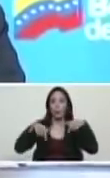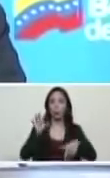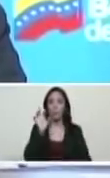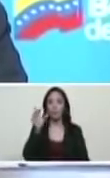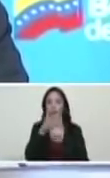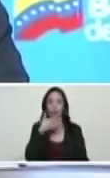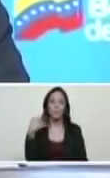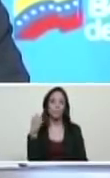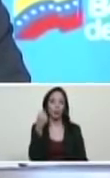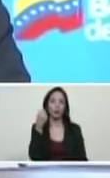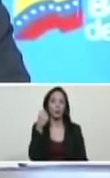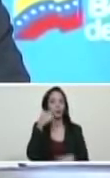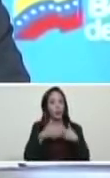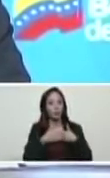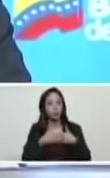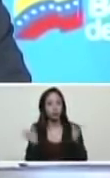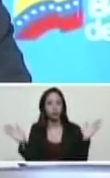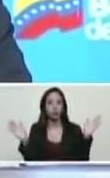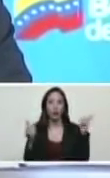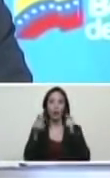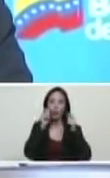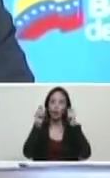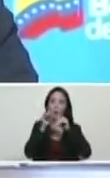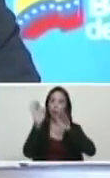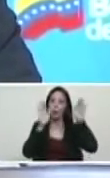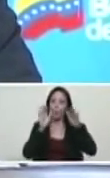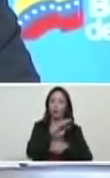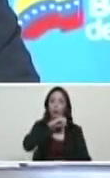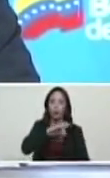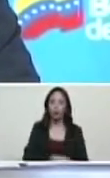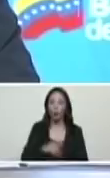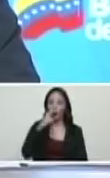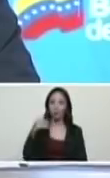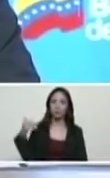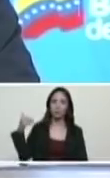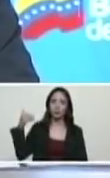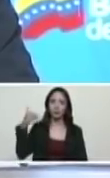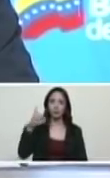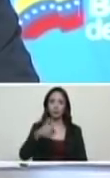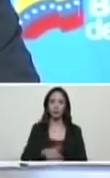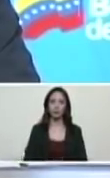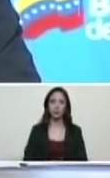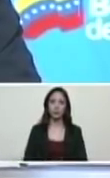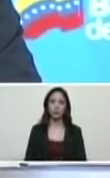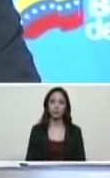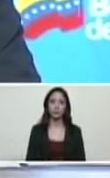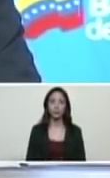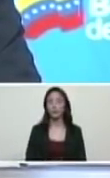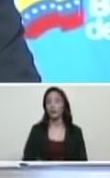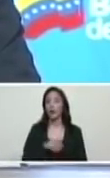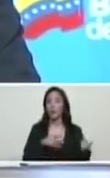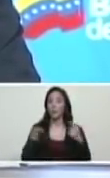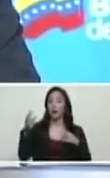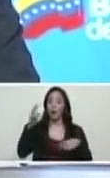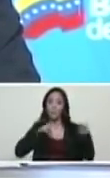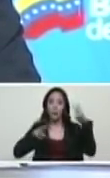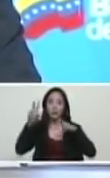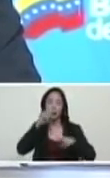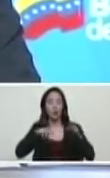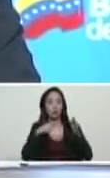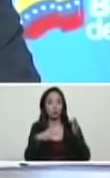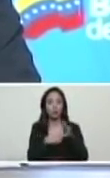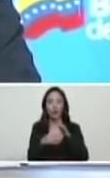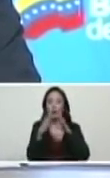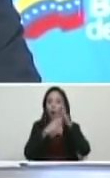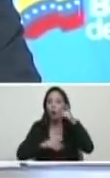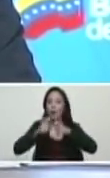de puertas abiertas para el turismo histórico, para el turismo recreacional. Todo el que